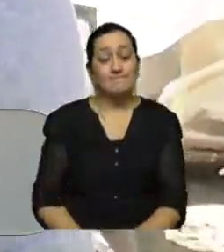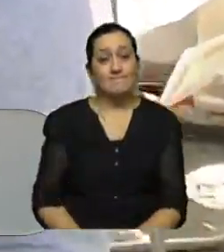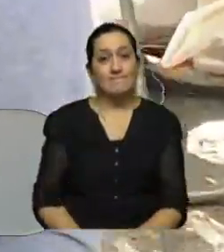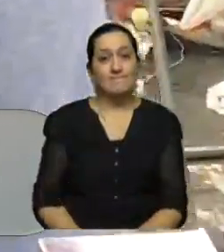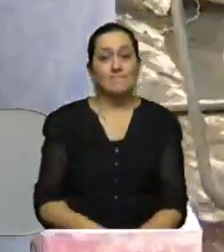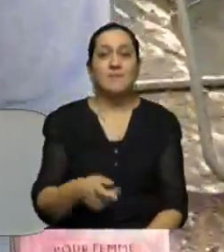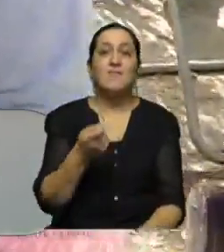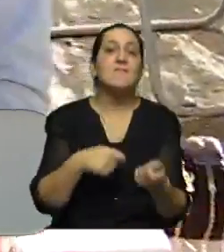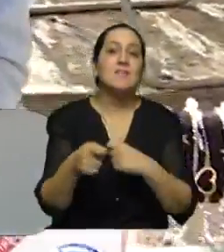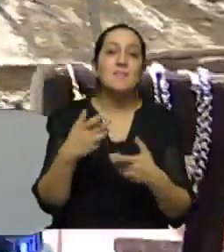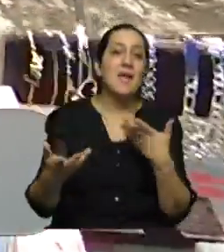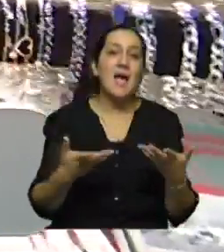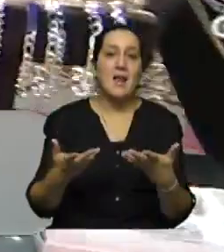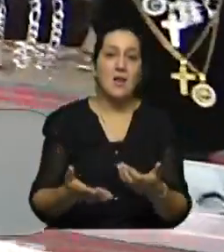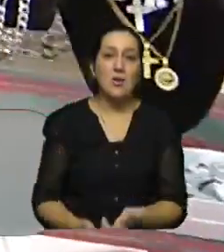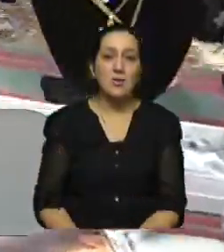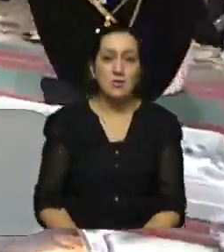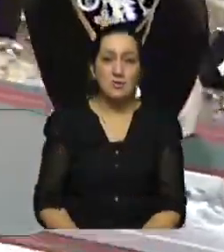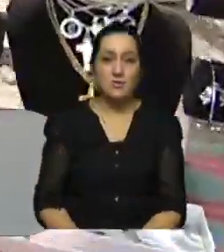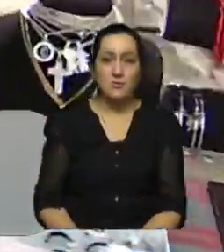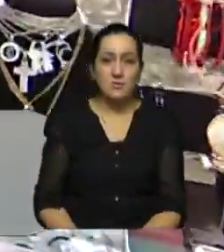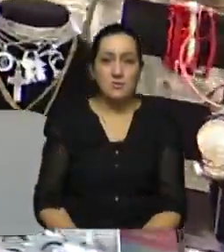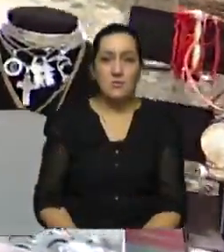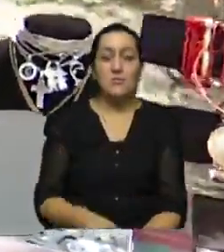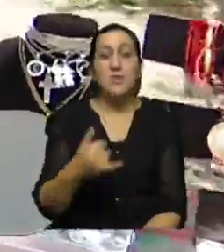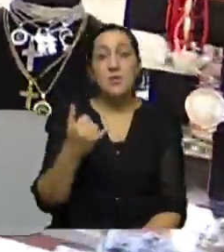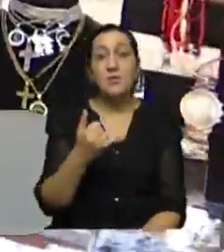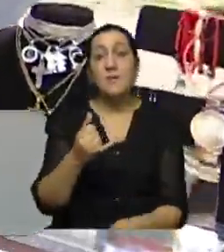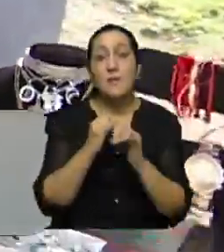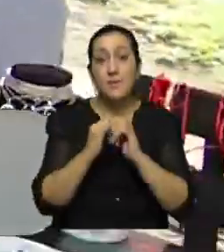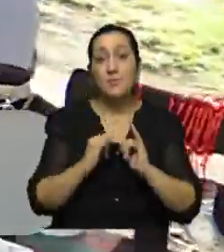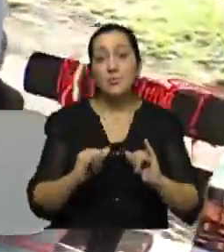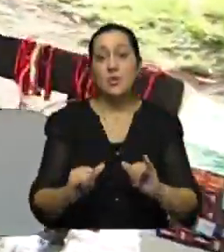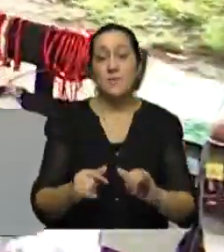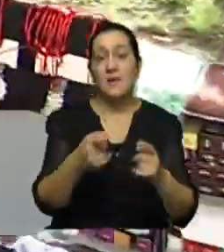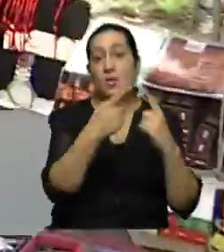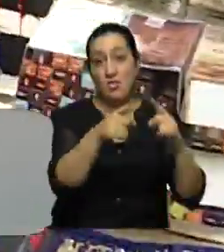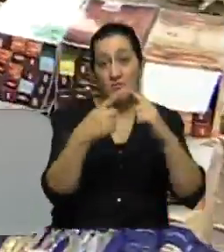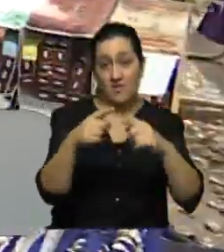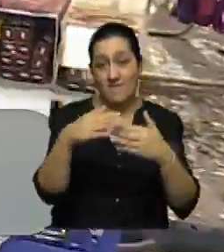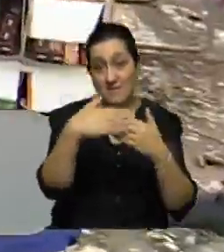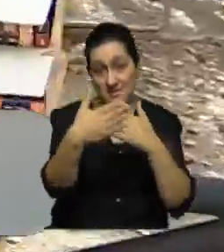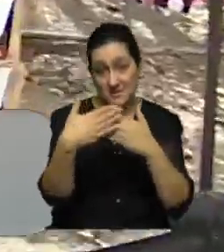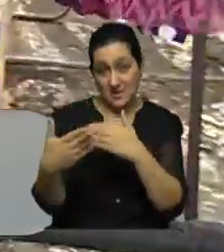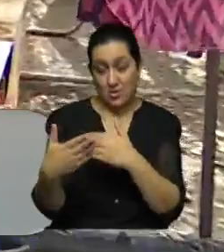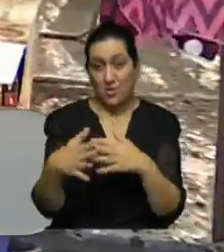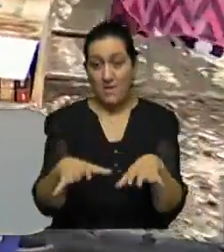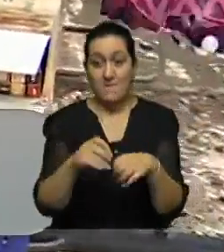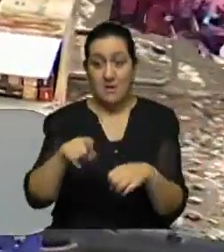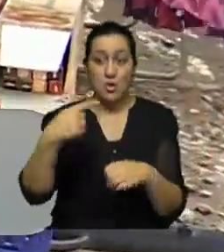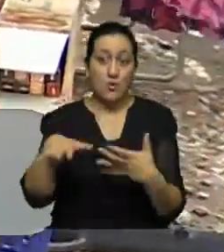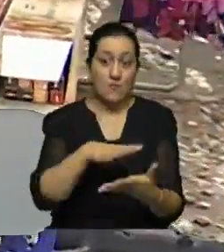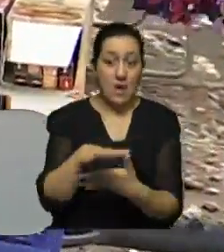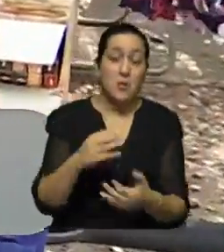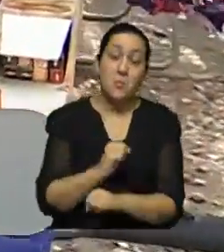Vecino, véndame algo, ya que estamos acá. Véndame algo de lo que tiene para vender. Para los distintos vecinos, claro, que están en otros barrios, que pueden pasar por